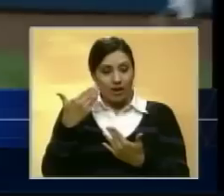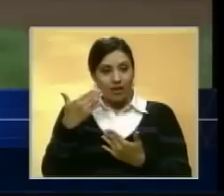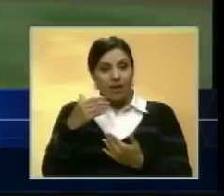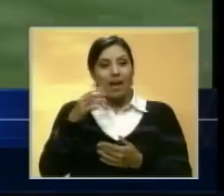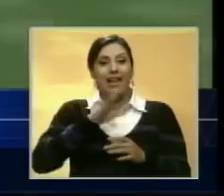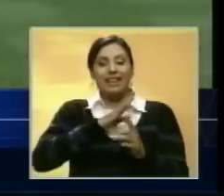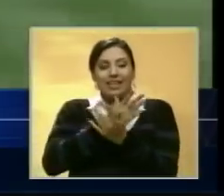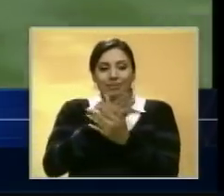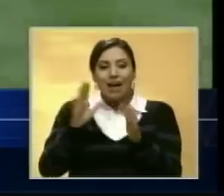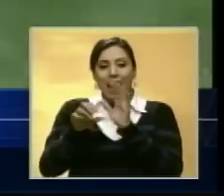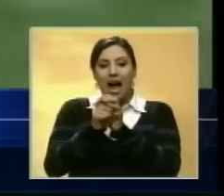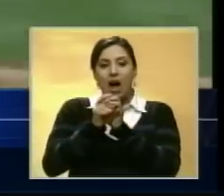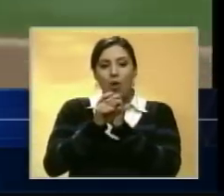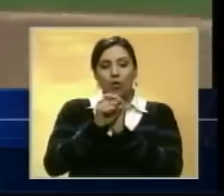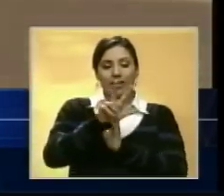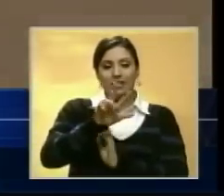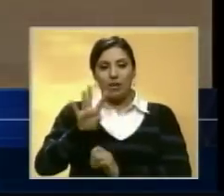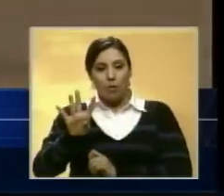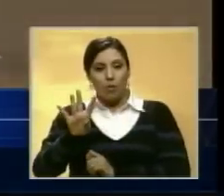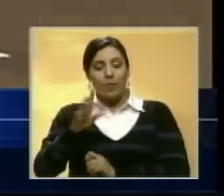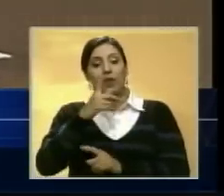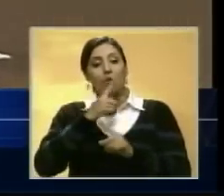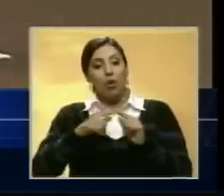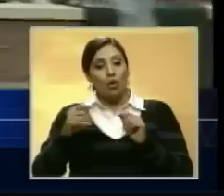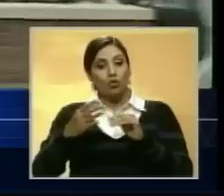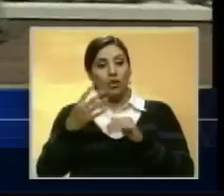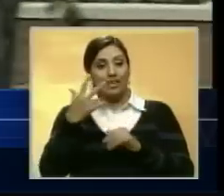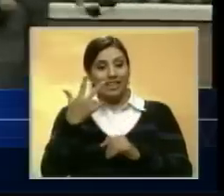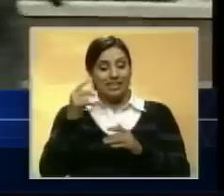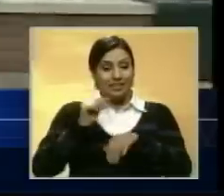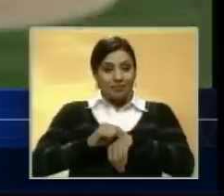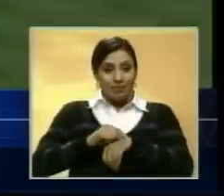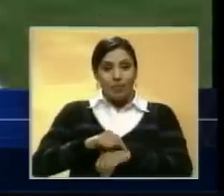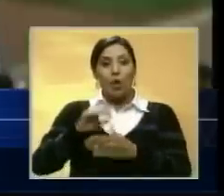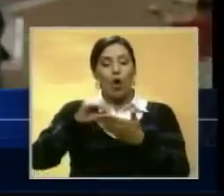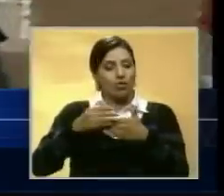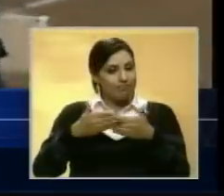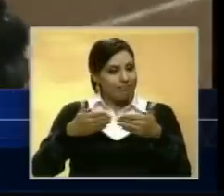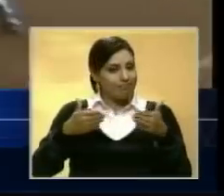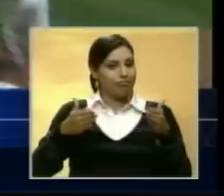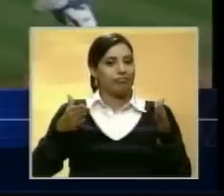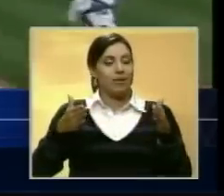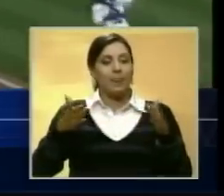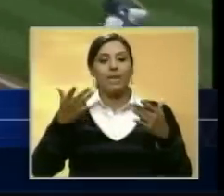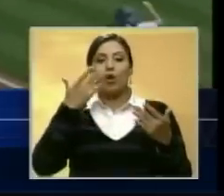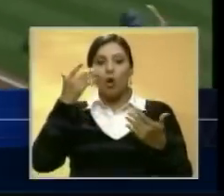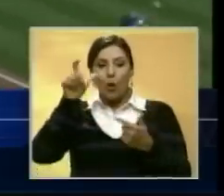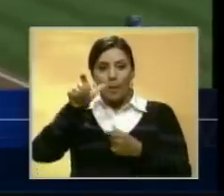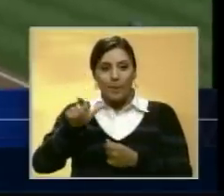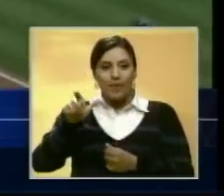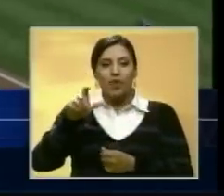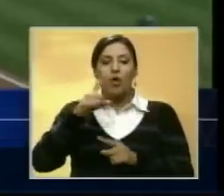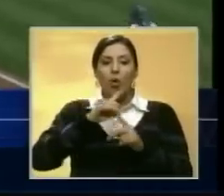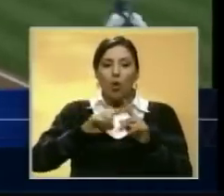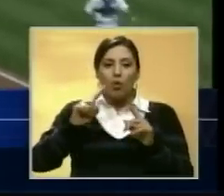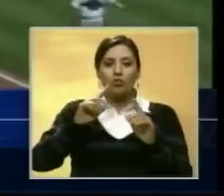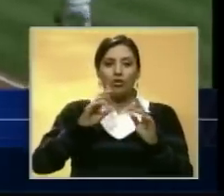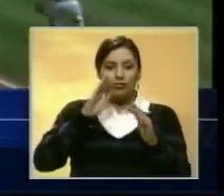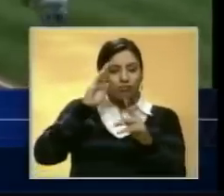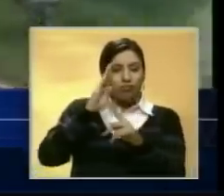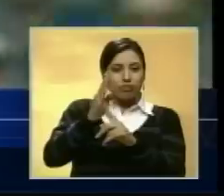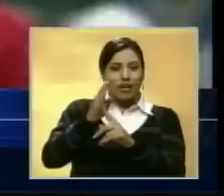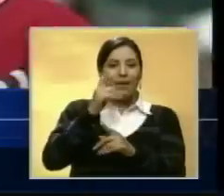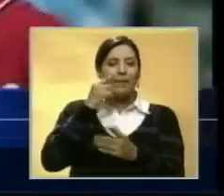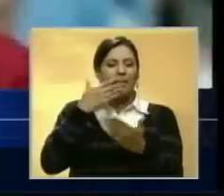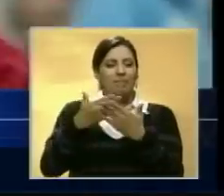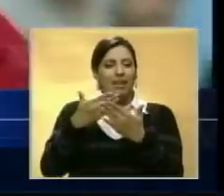era puesto out entre tercera y home. En la baja del tercer capítulo apareció de nuevo José Reyes con otro cuadrangular que vamos a